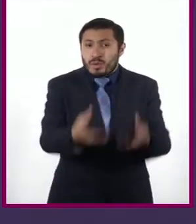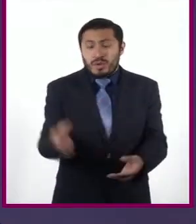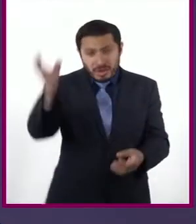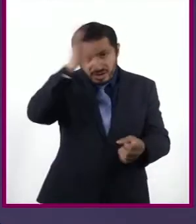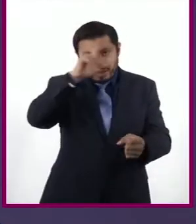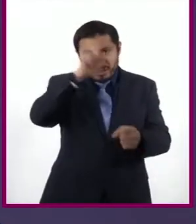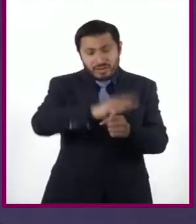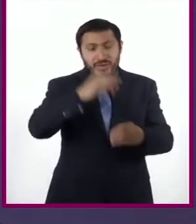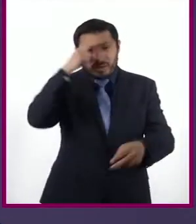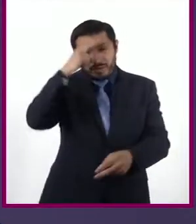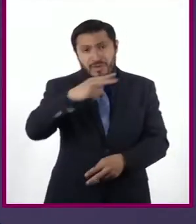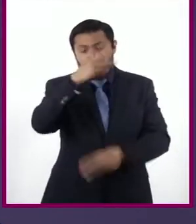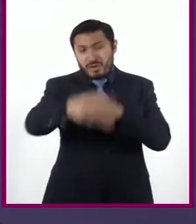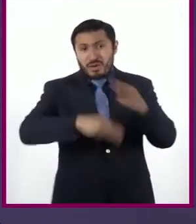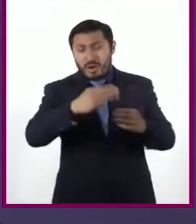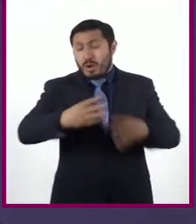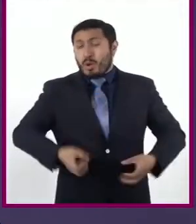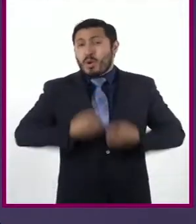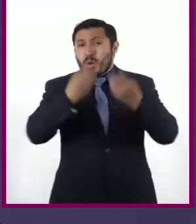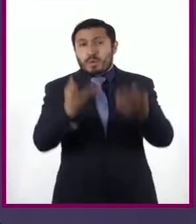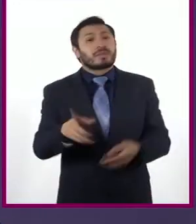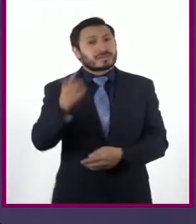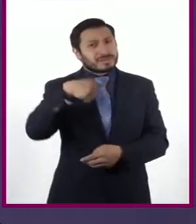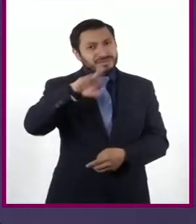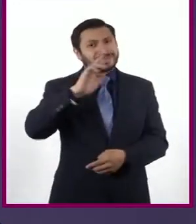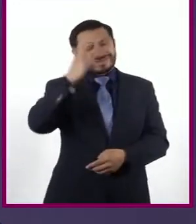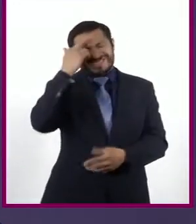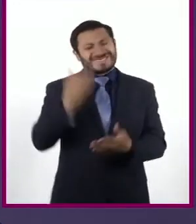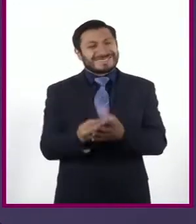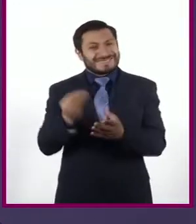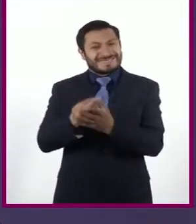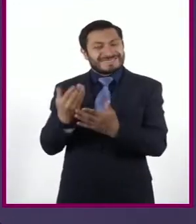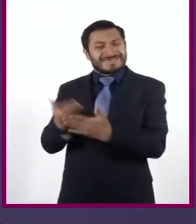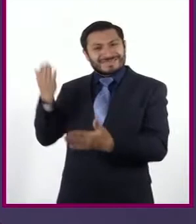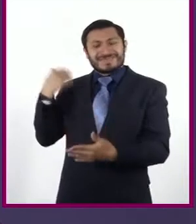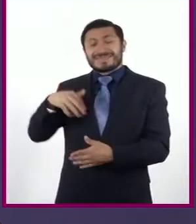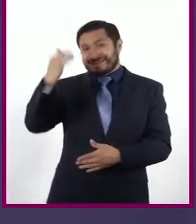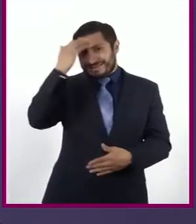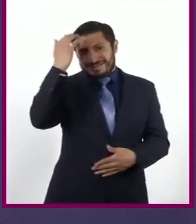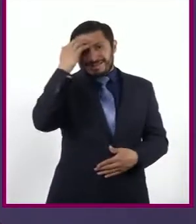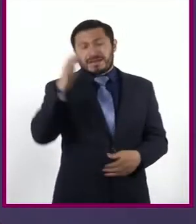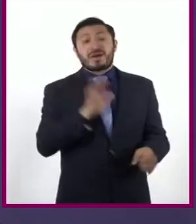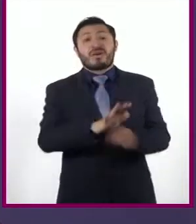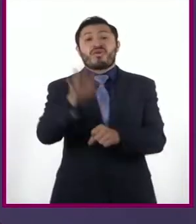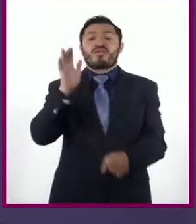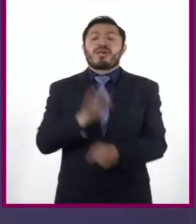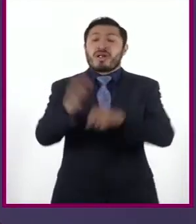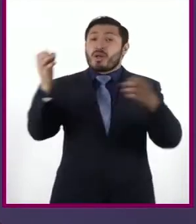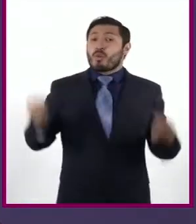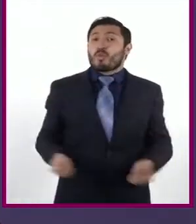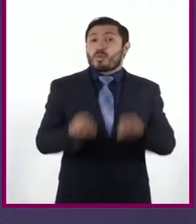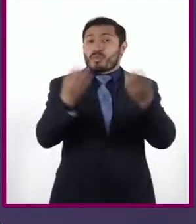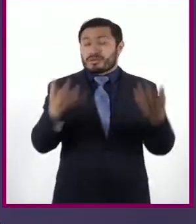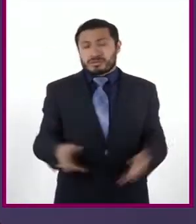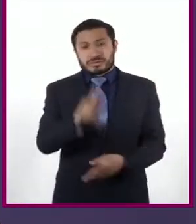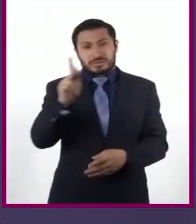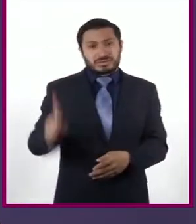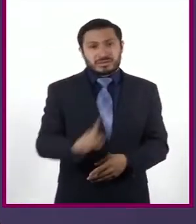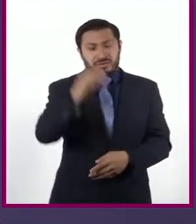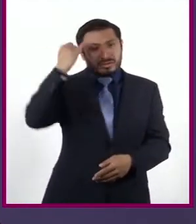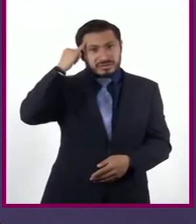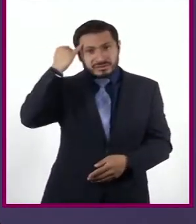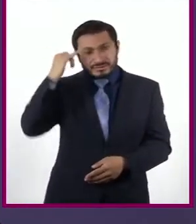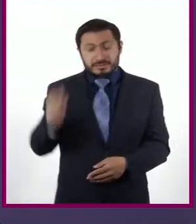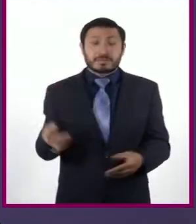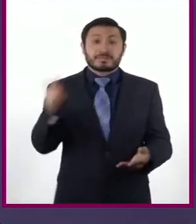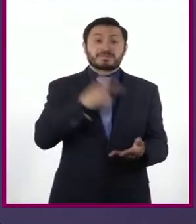y el mundo. Como recordarán, en la sesión pasada conocimos cuáles y cuántos son los pueblos indígenas,